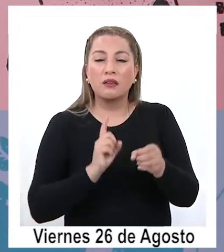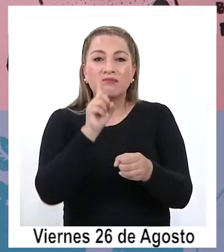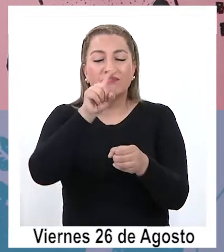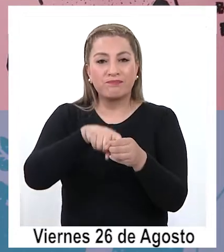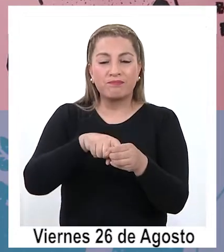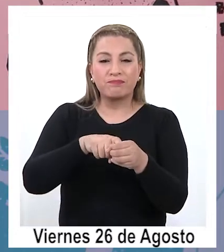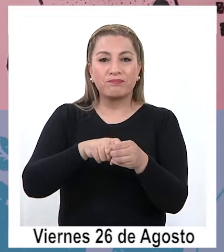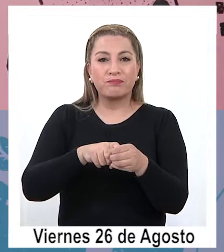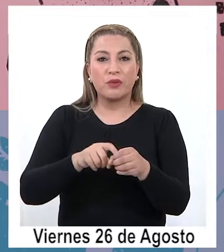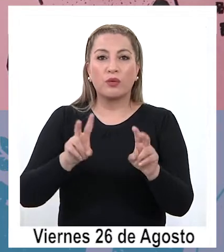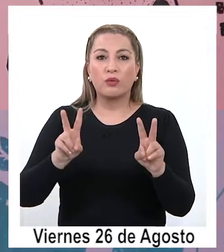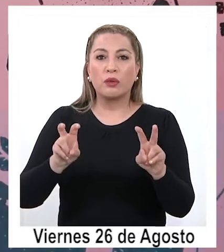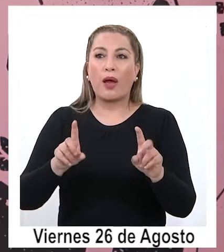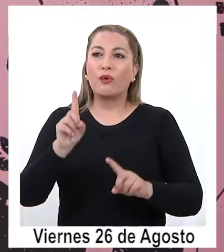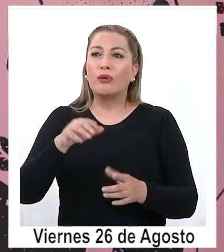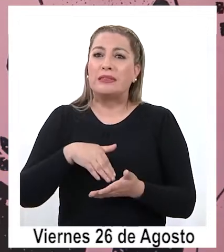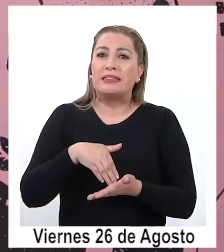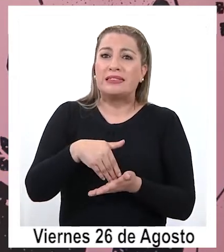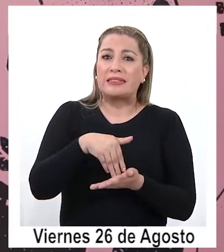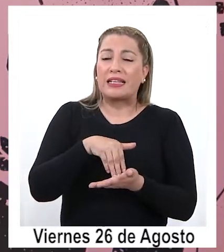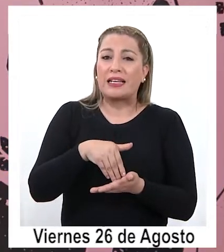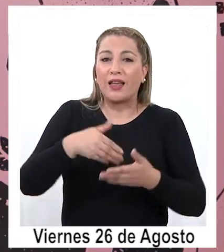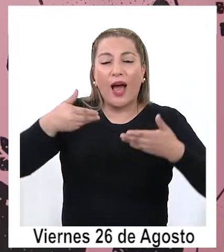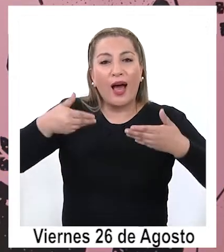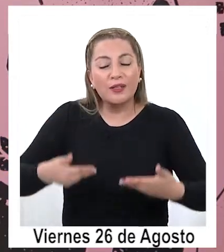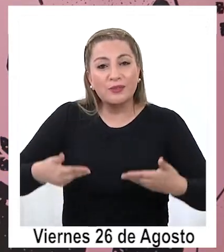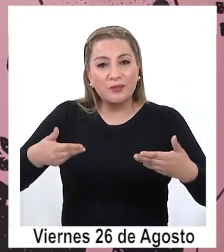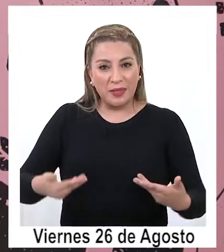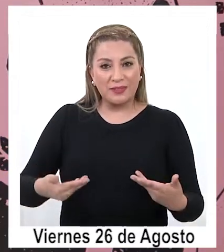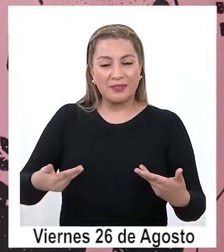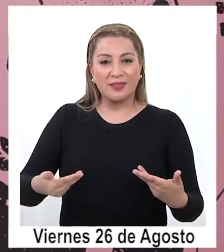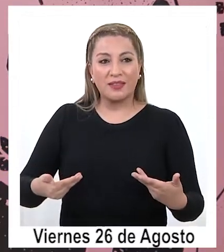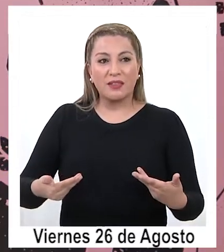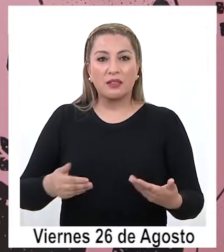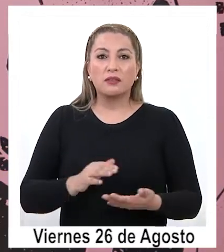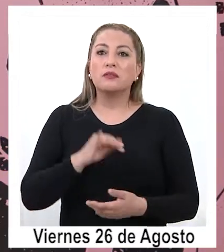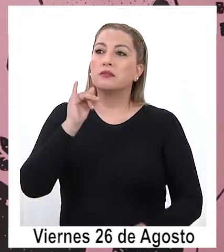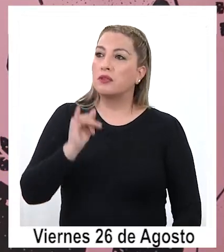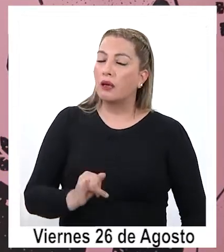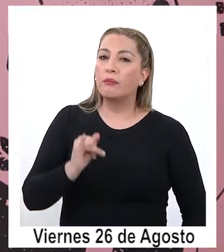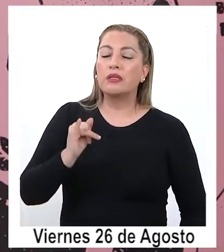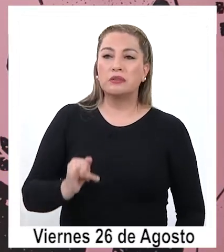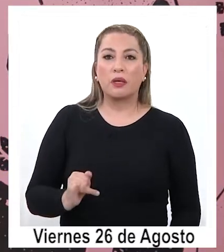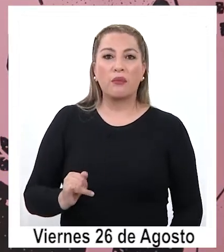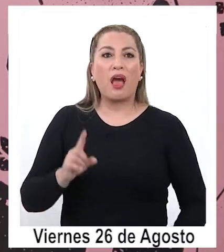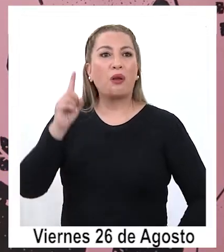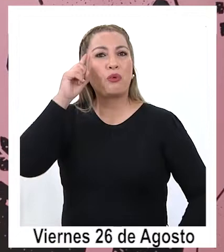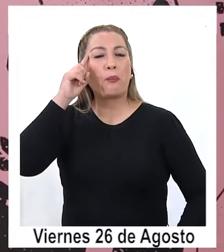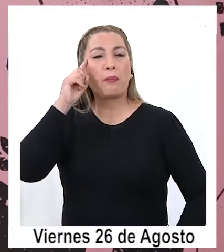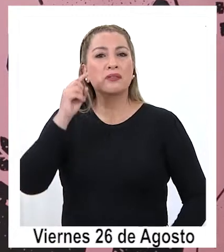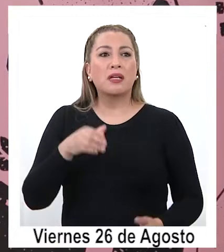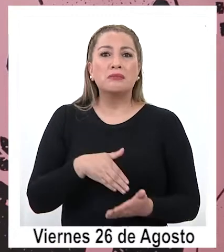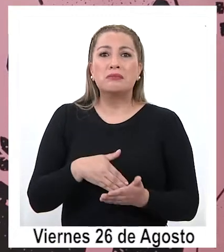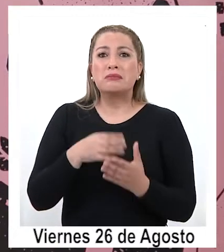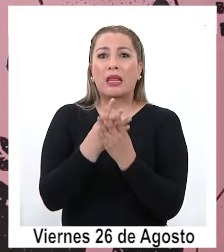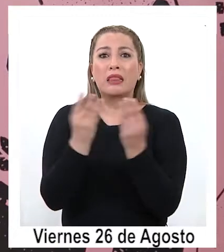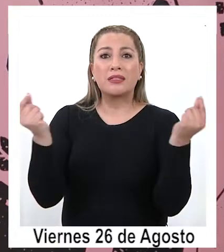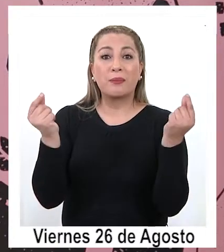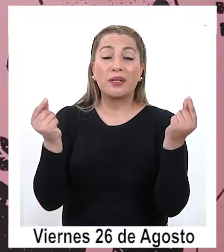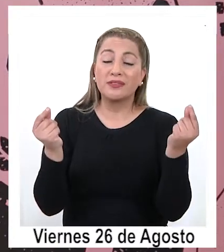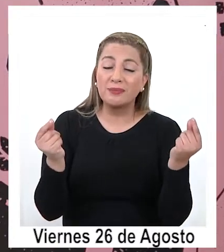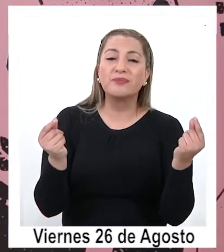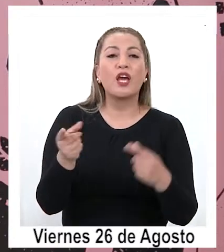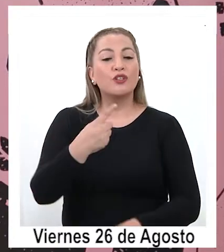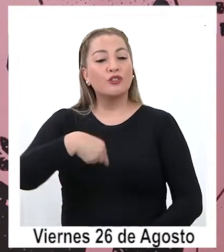un mecanismo tan frágil como el que tiene actualmente está todo el tiempo en riesgo de desaparecer así que nosotros